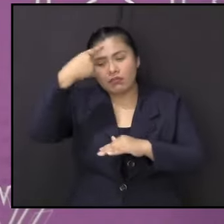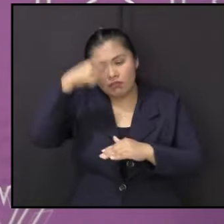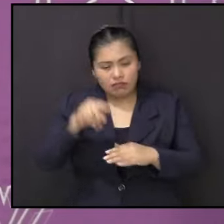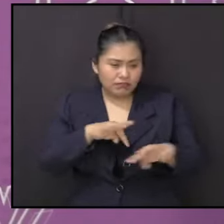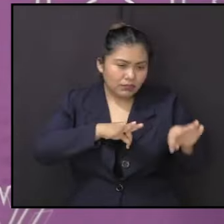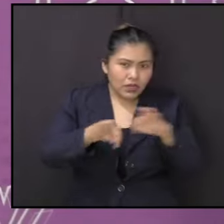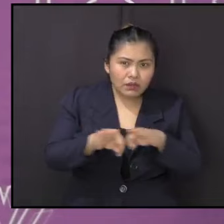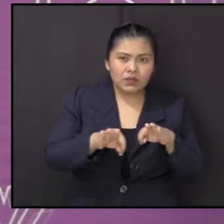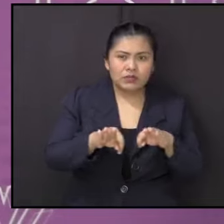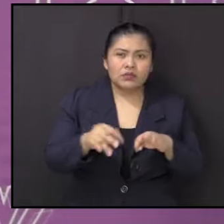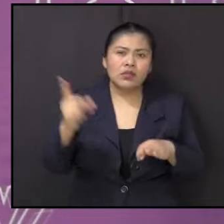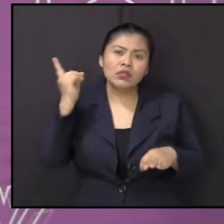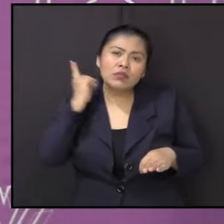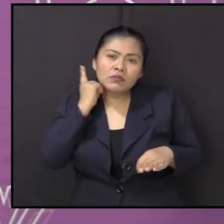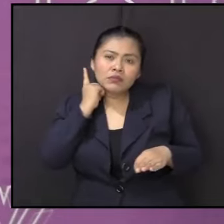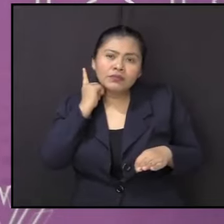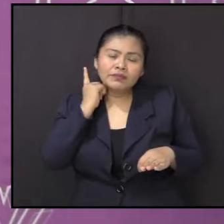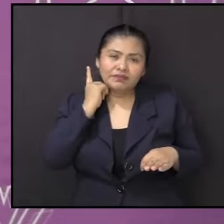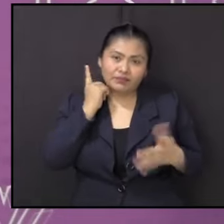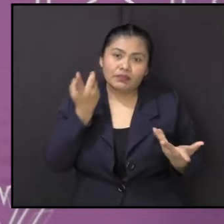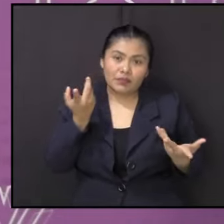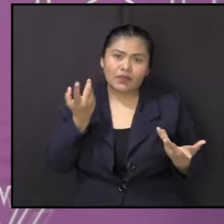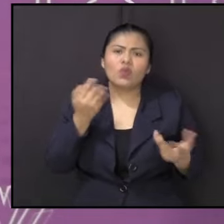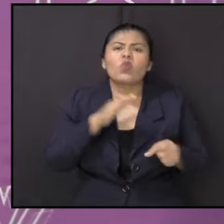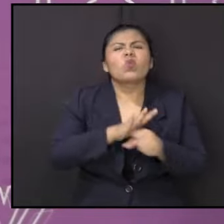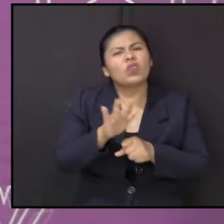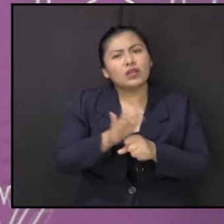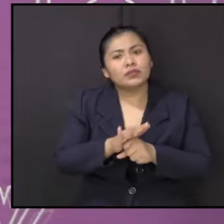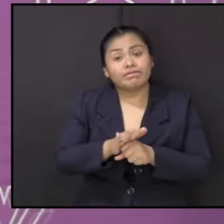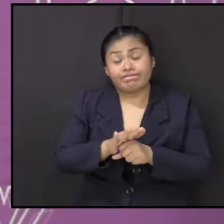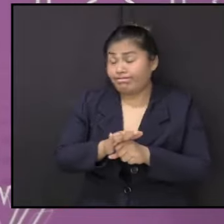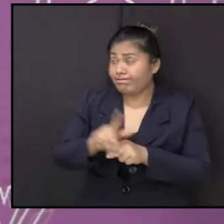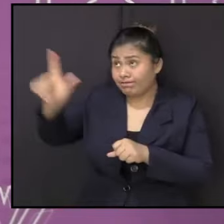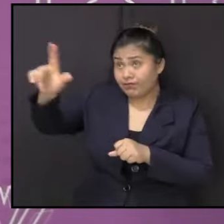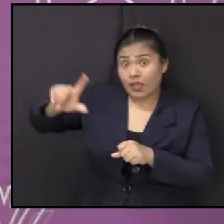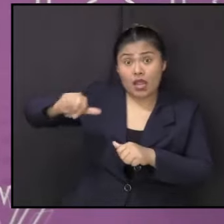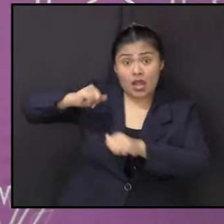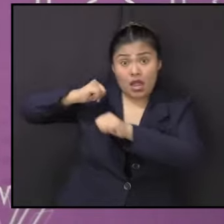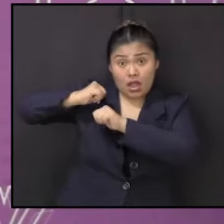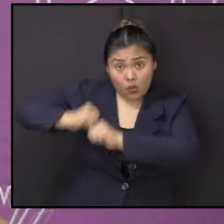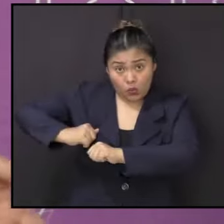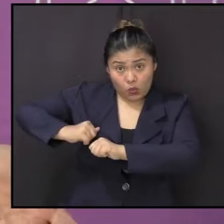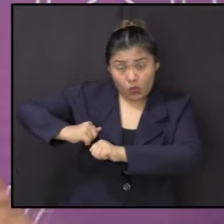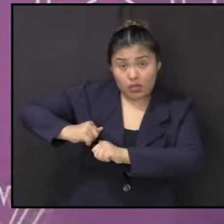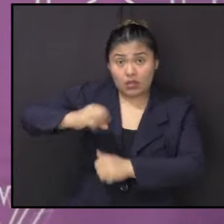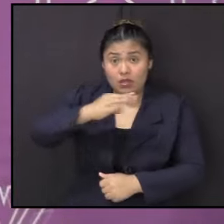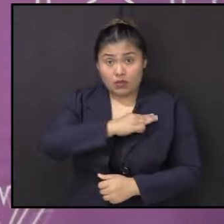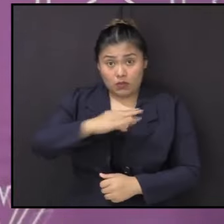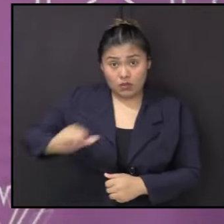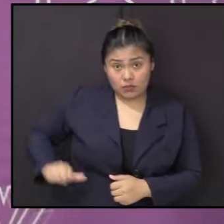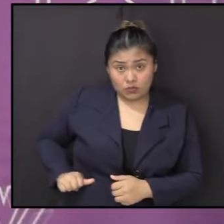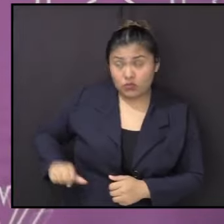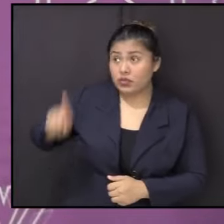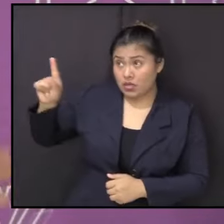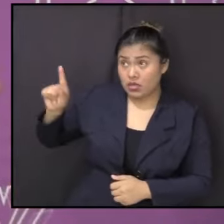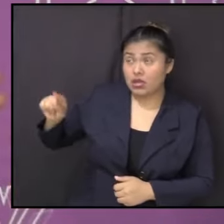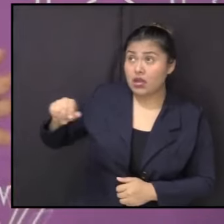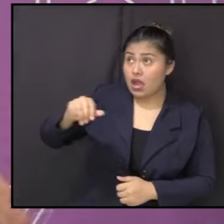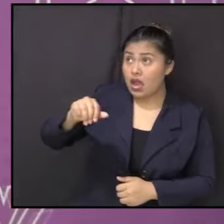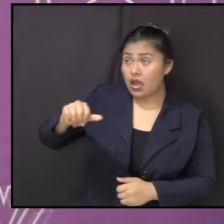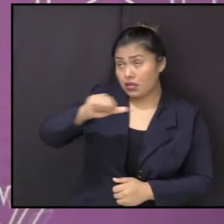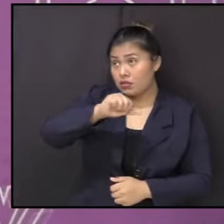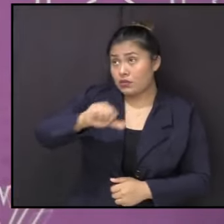es exigir, es vigilar a las autoridades municipales. Es decirle a la alcaldesa o al alcalde que esté